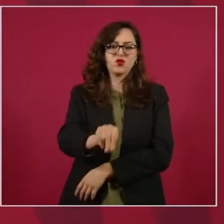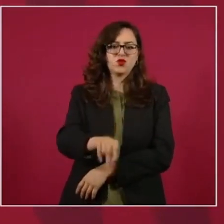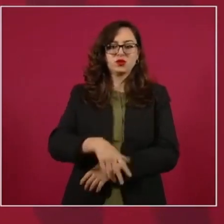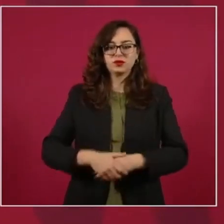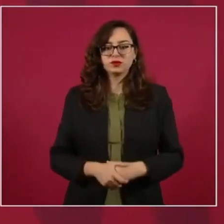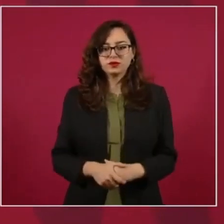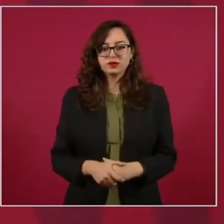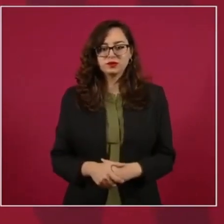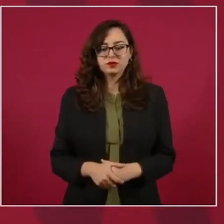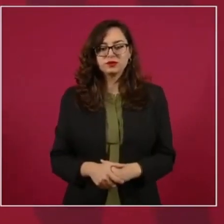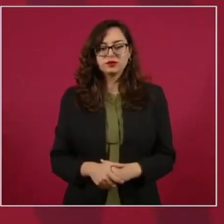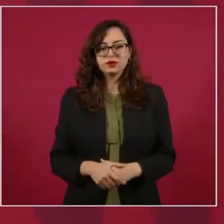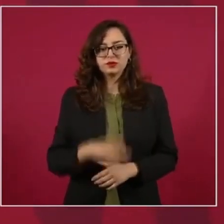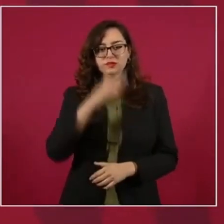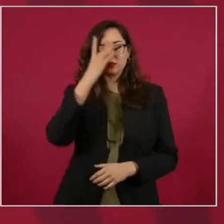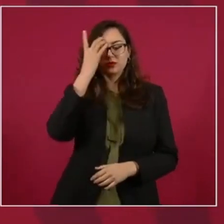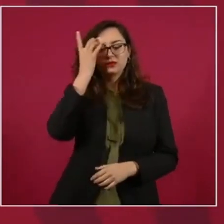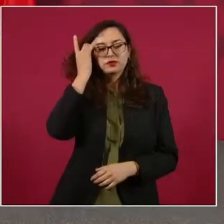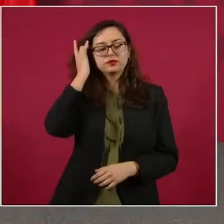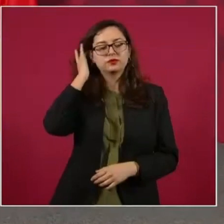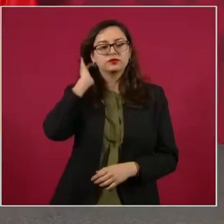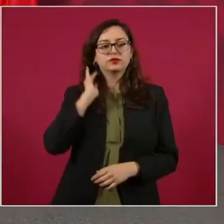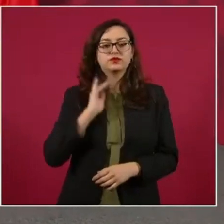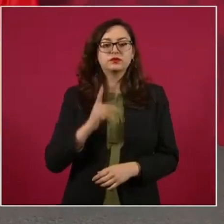Pero al mismo tiempo,